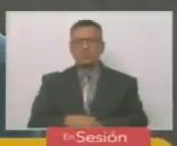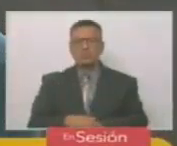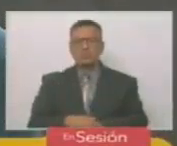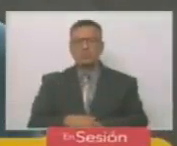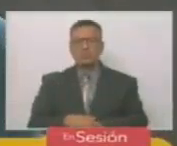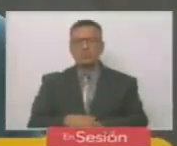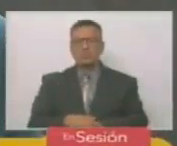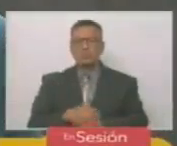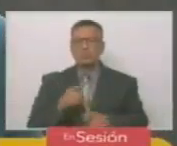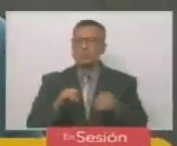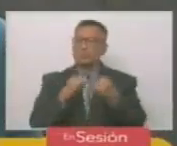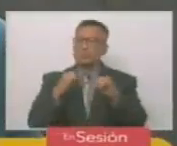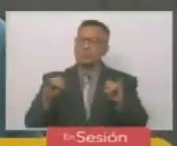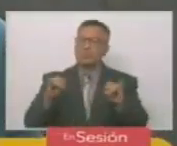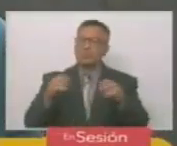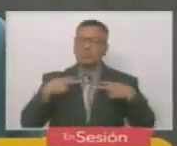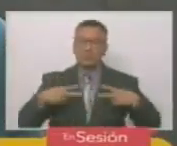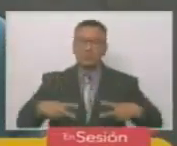celebramos la vida.